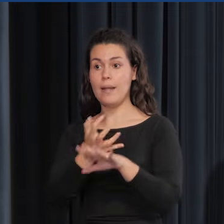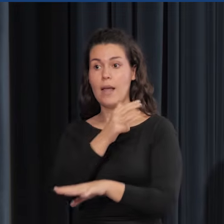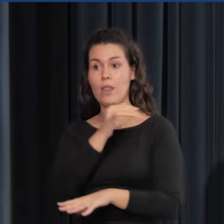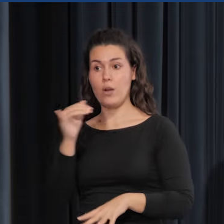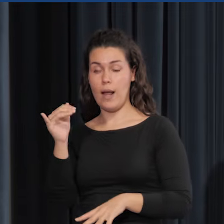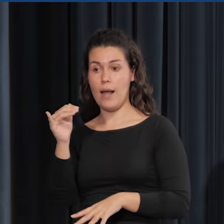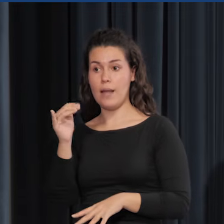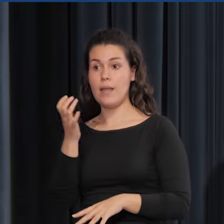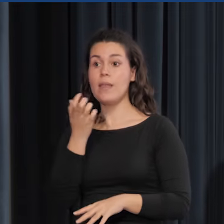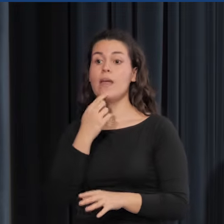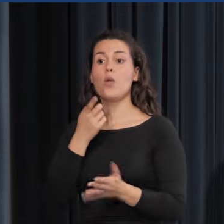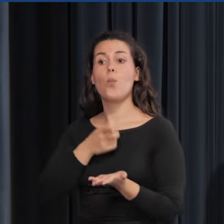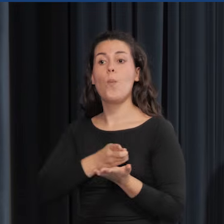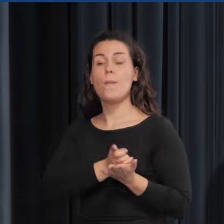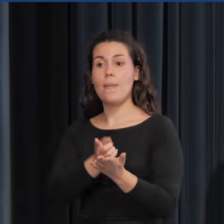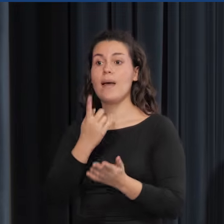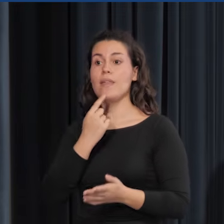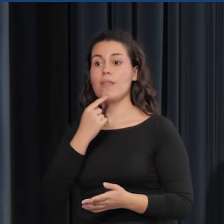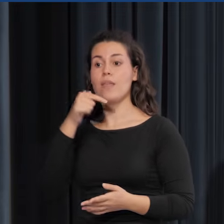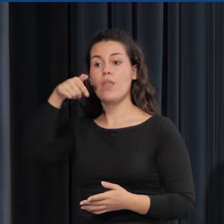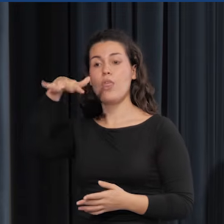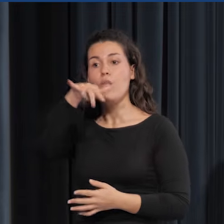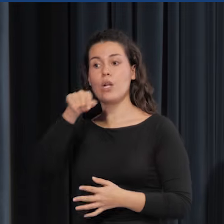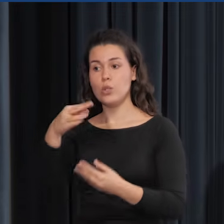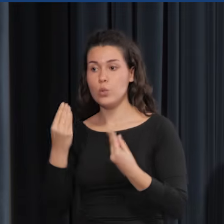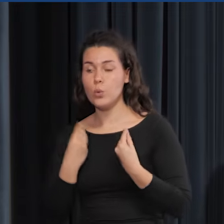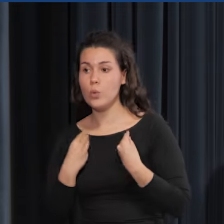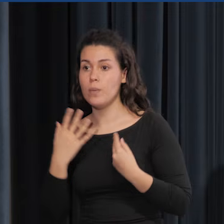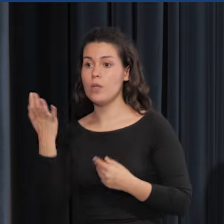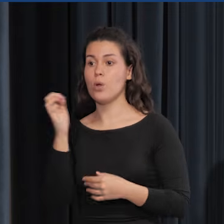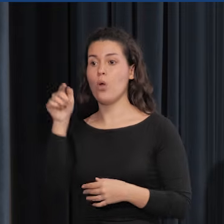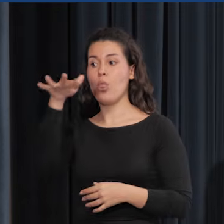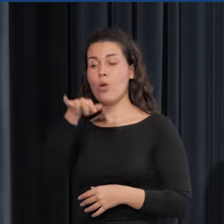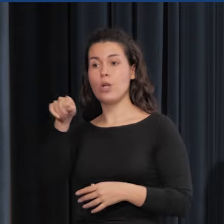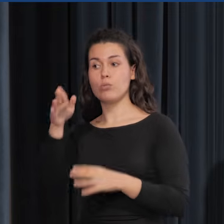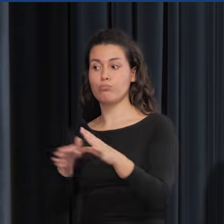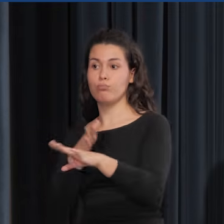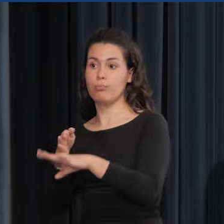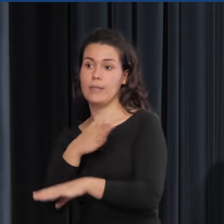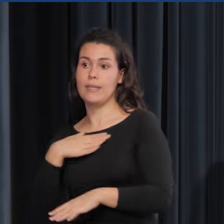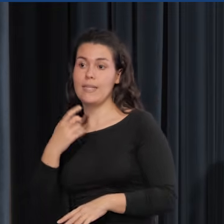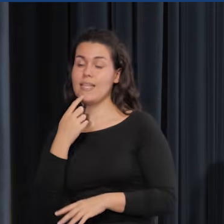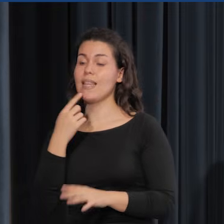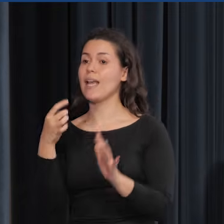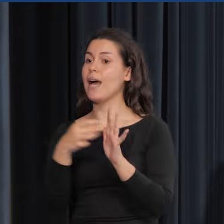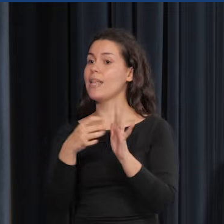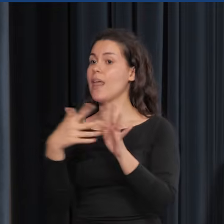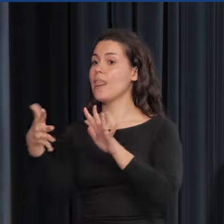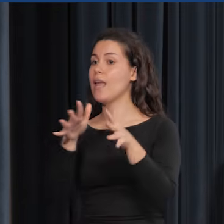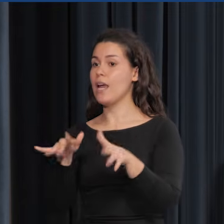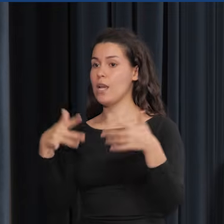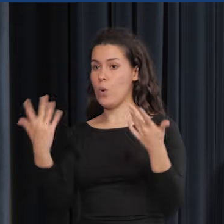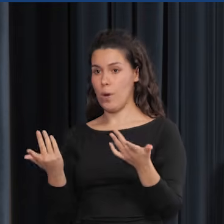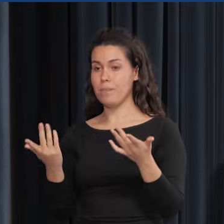mapa, y te dice el índice de calidad del aire que hay en la zona donde tú estás o en la ciudad a la que tú quieres ir. Esto se basa pues, en todos los datos que